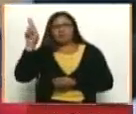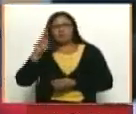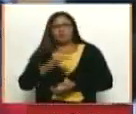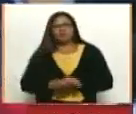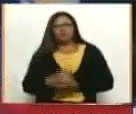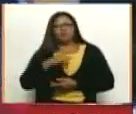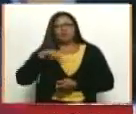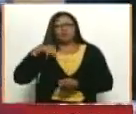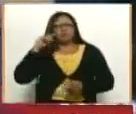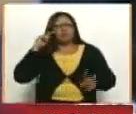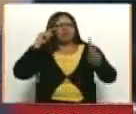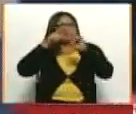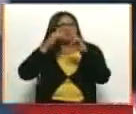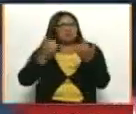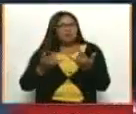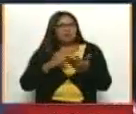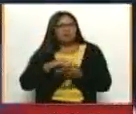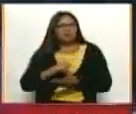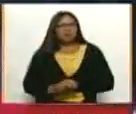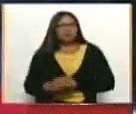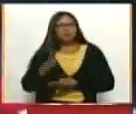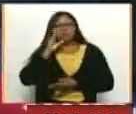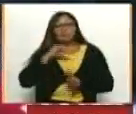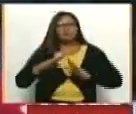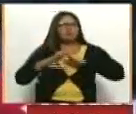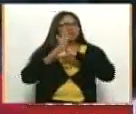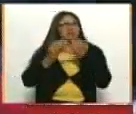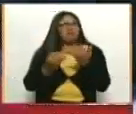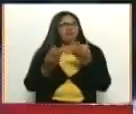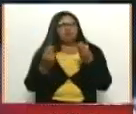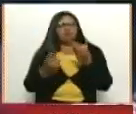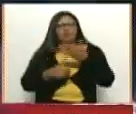objetivo: el que no haya sanciones, el que haya mucha